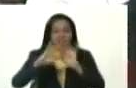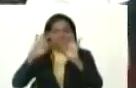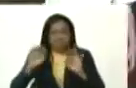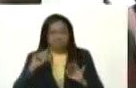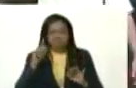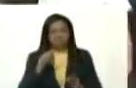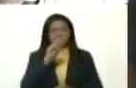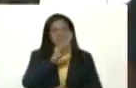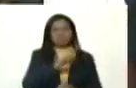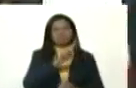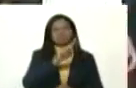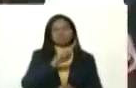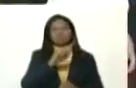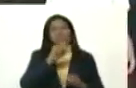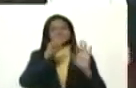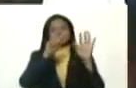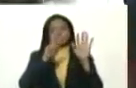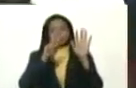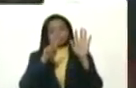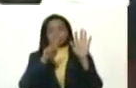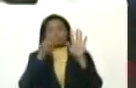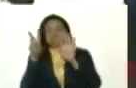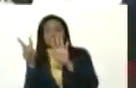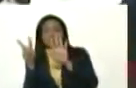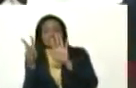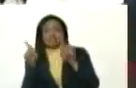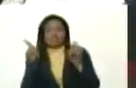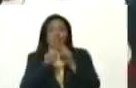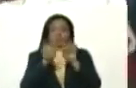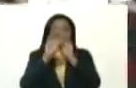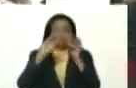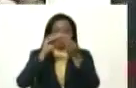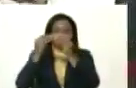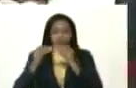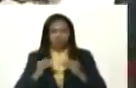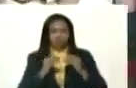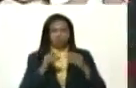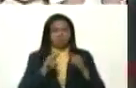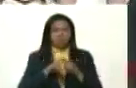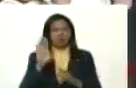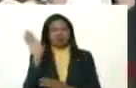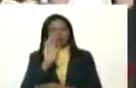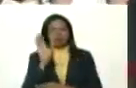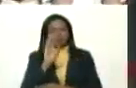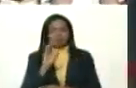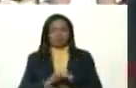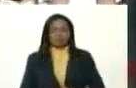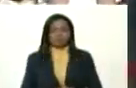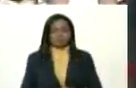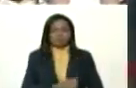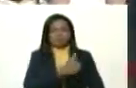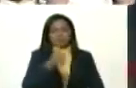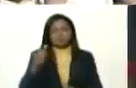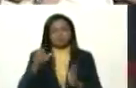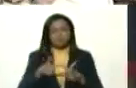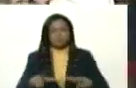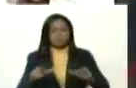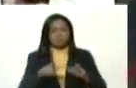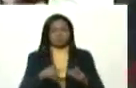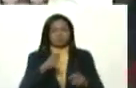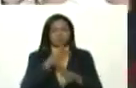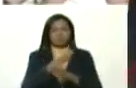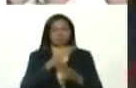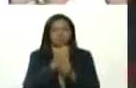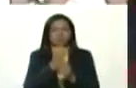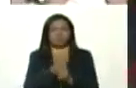los 167 ejes en los cuales se ha organizado Caracas, llegarle a esos ejes y trabajando